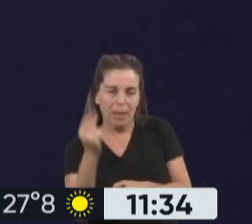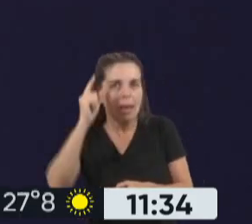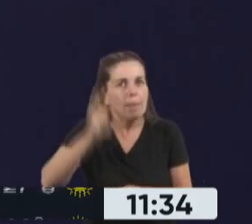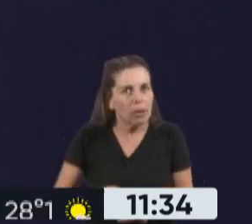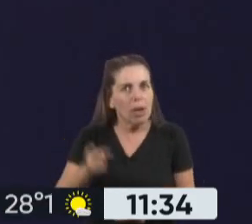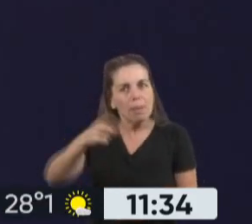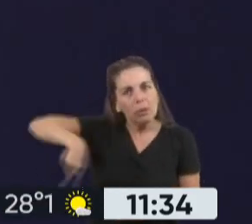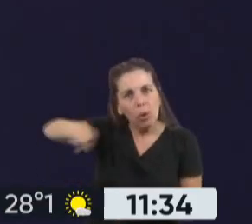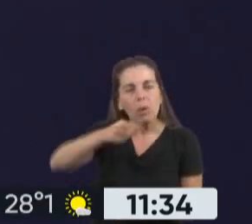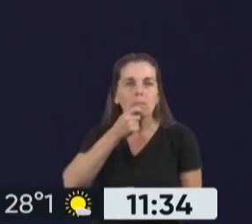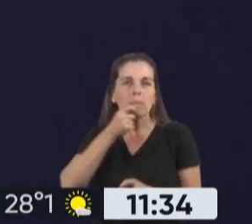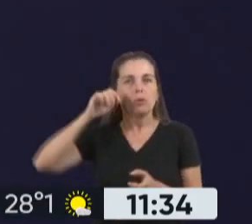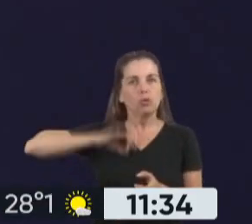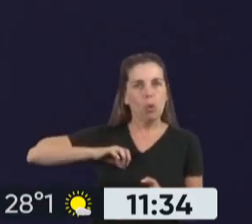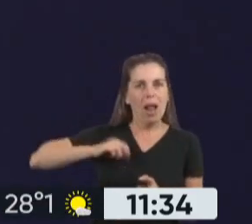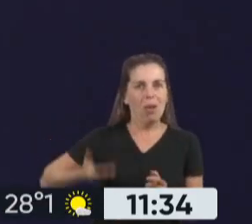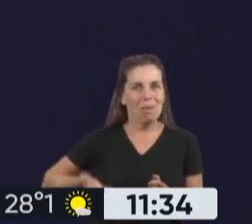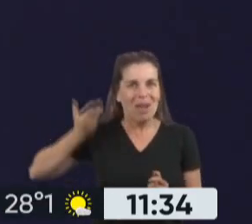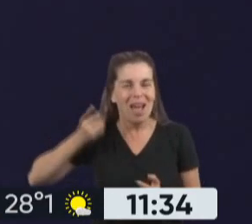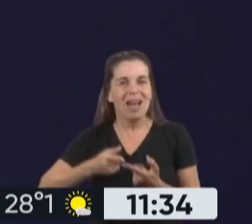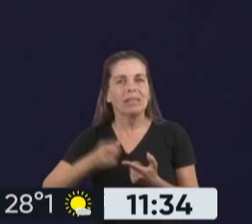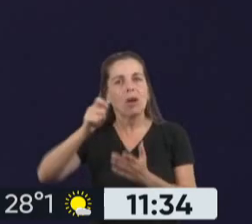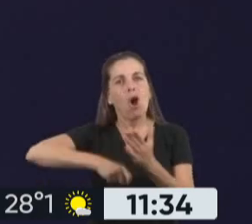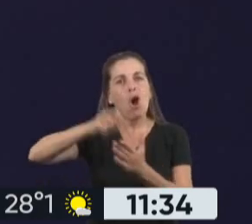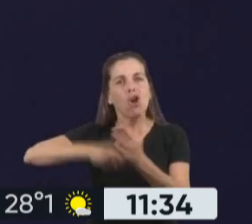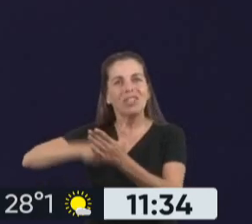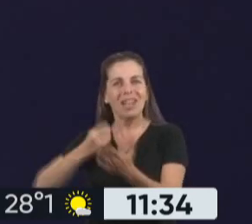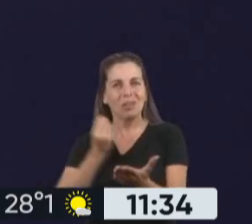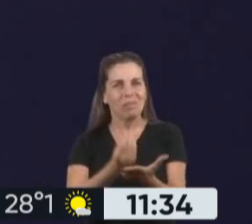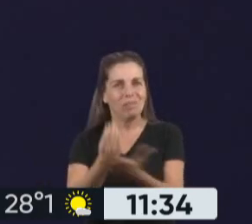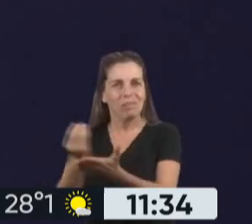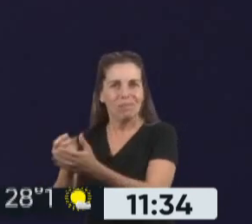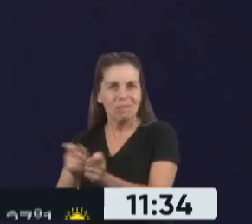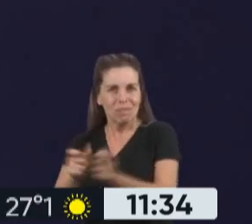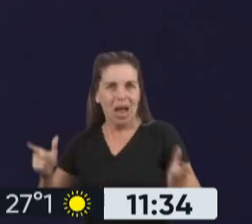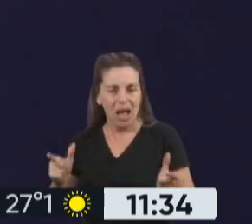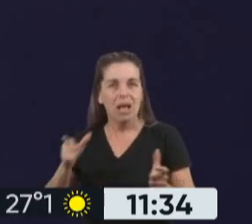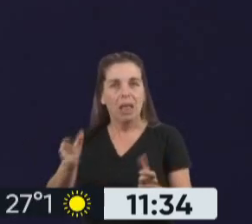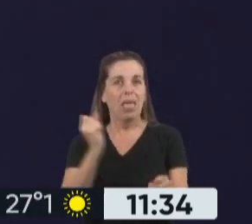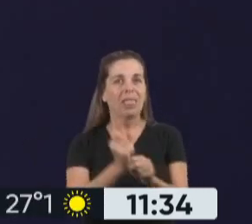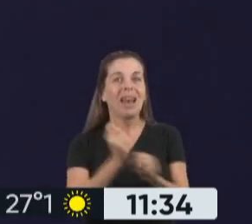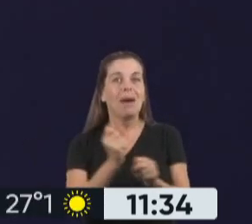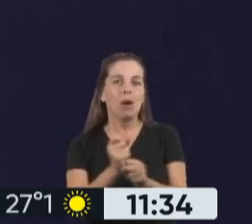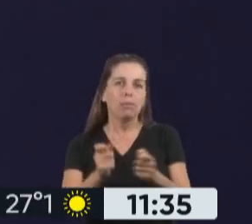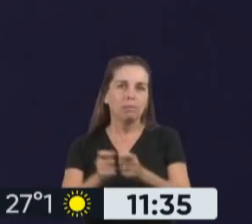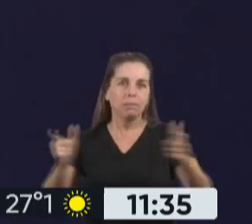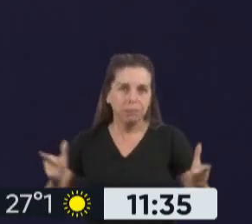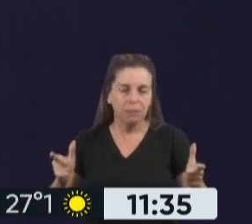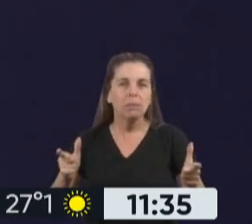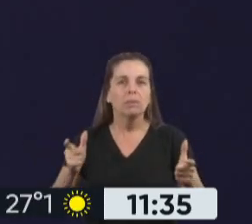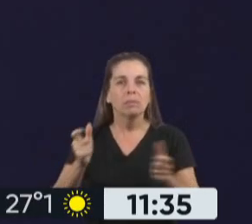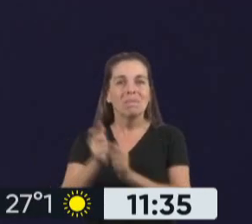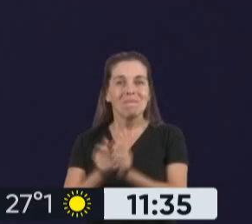hay mejoras salariales, hay nuevas contrataciones, tanto directas como indirectas,